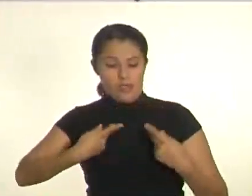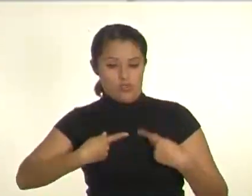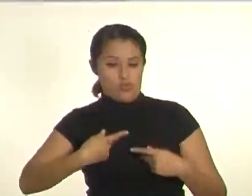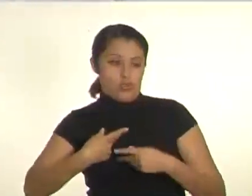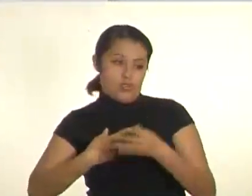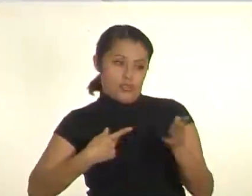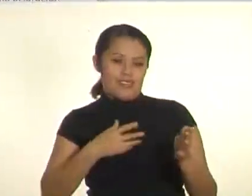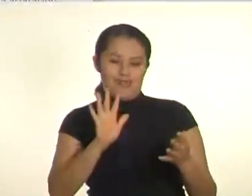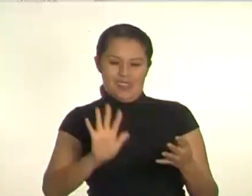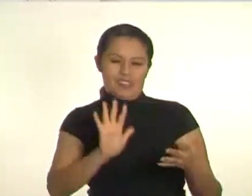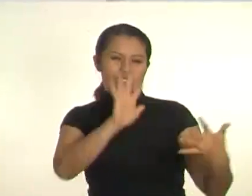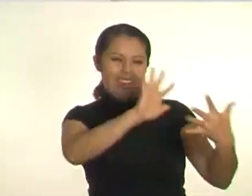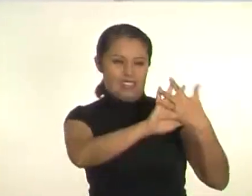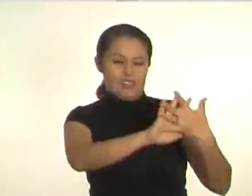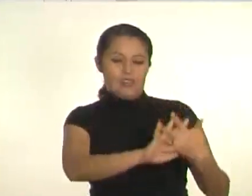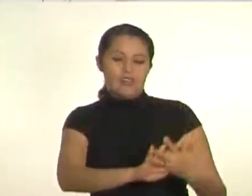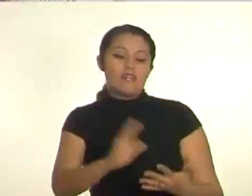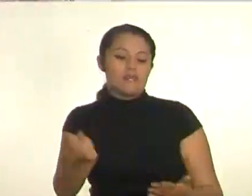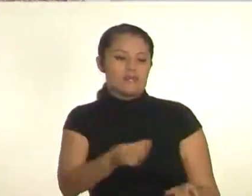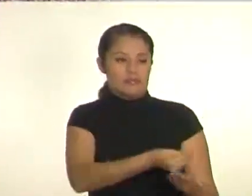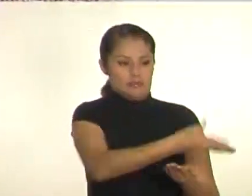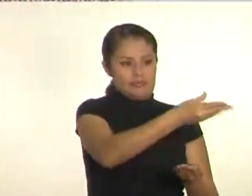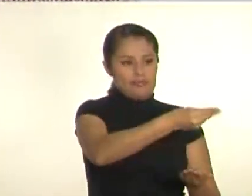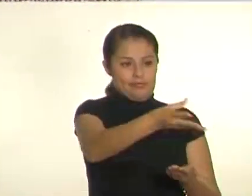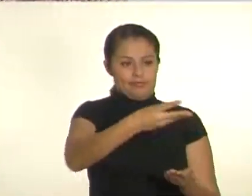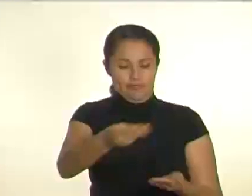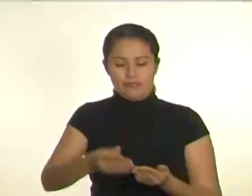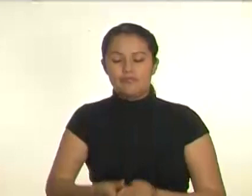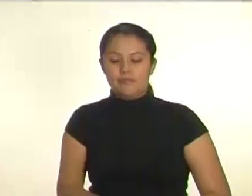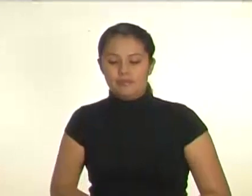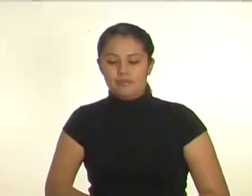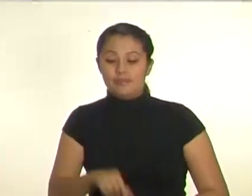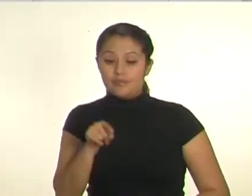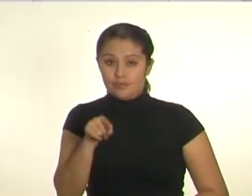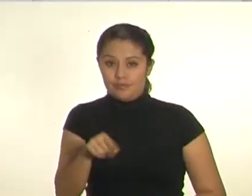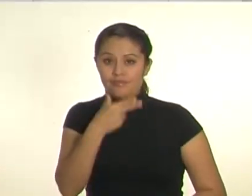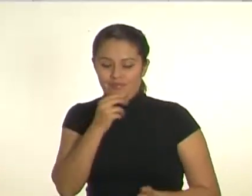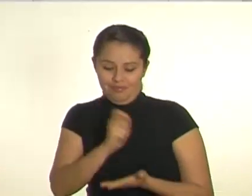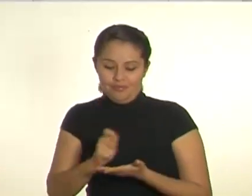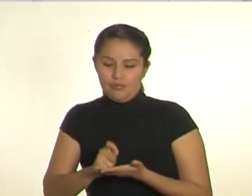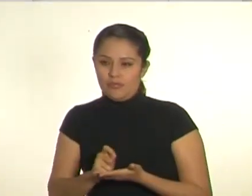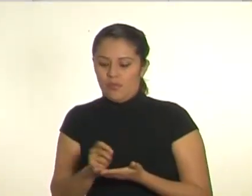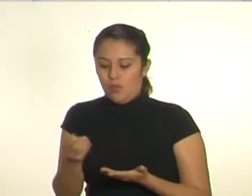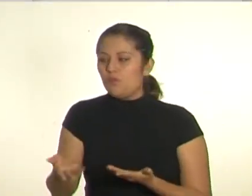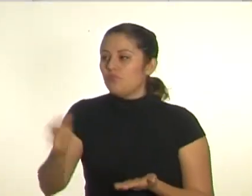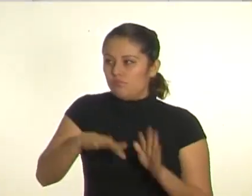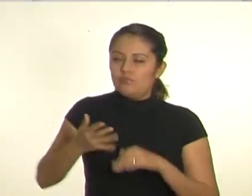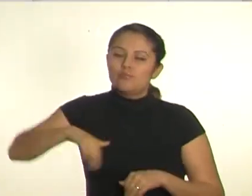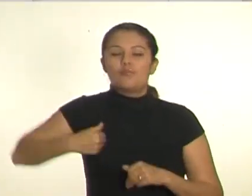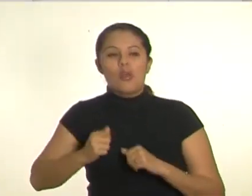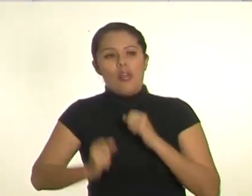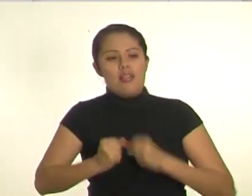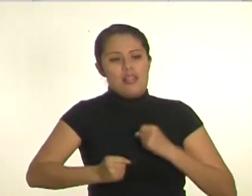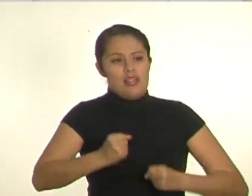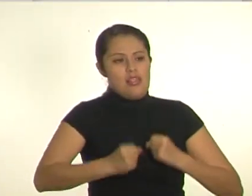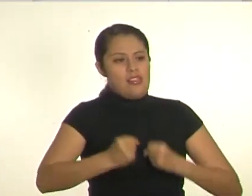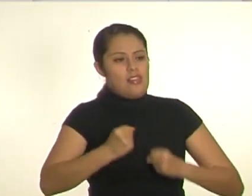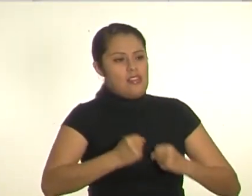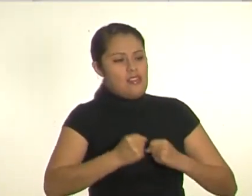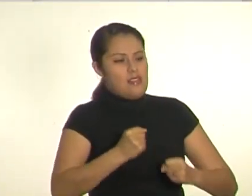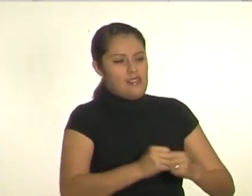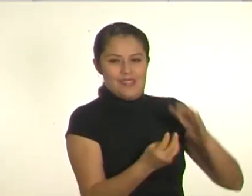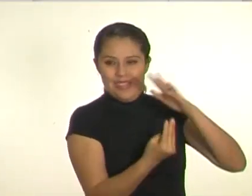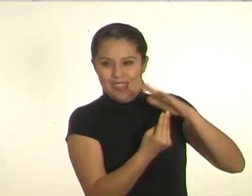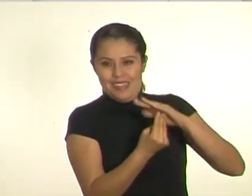fusilamiento. Entonces, el escribano corrió tan rápido hasta su mesa